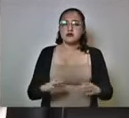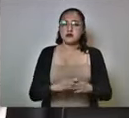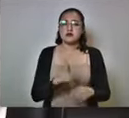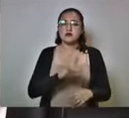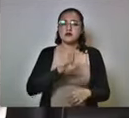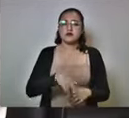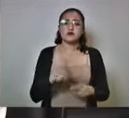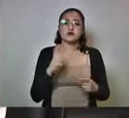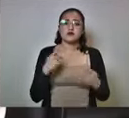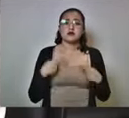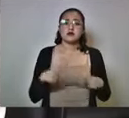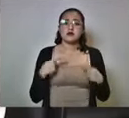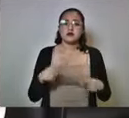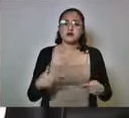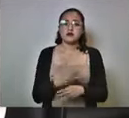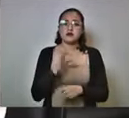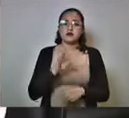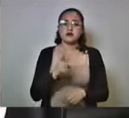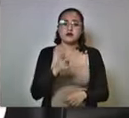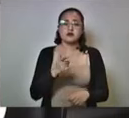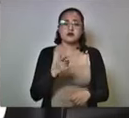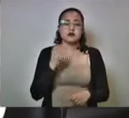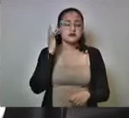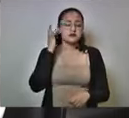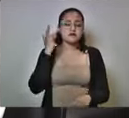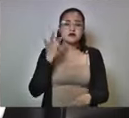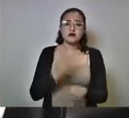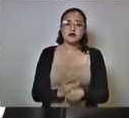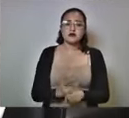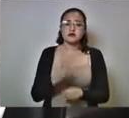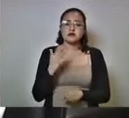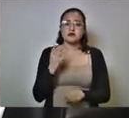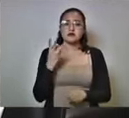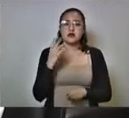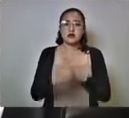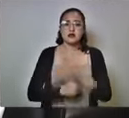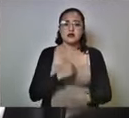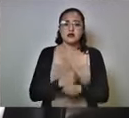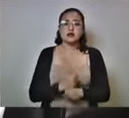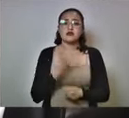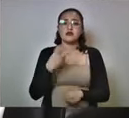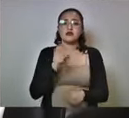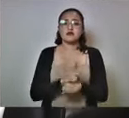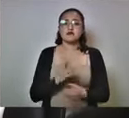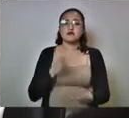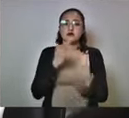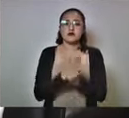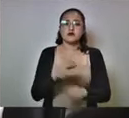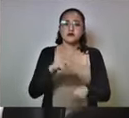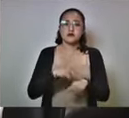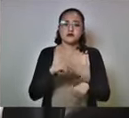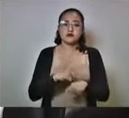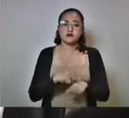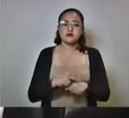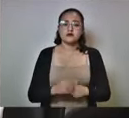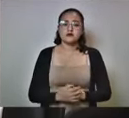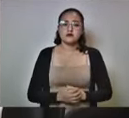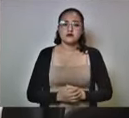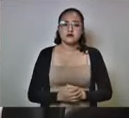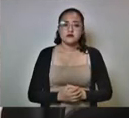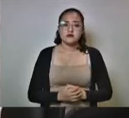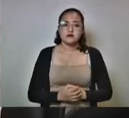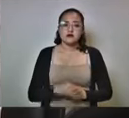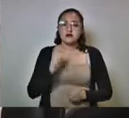fallece una persona también residente de San Martín Texmelucan, de 53 años, que tarda 2 días en llegar a pedir los servicios.